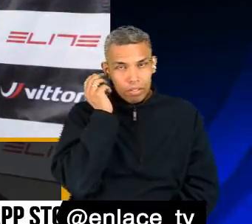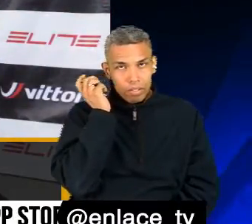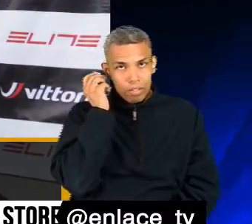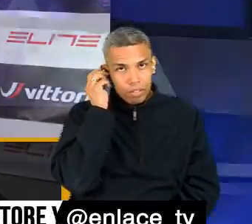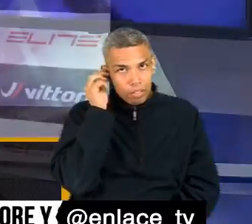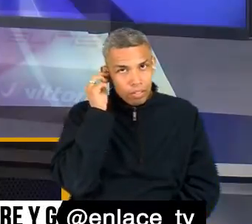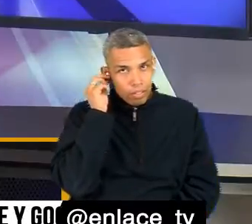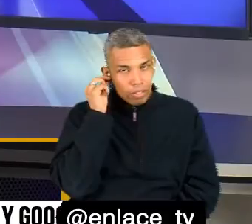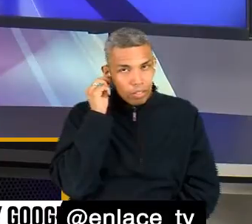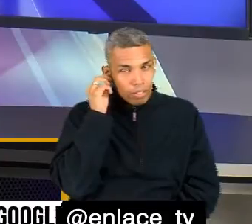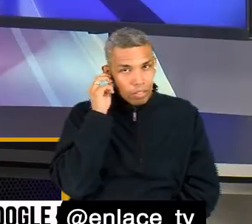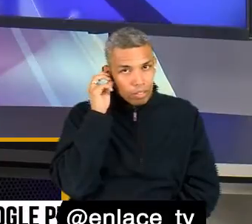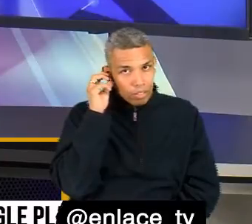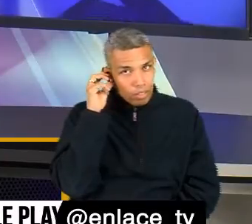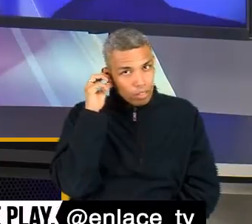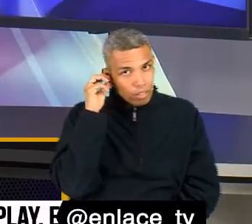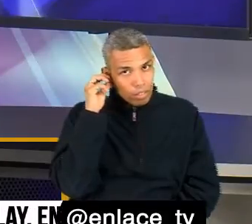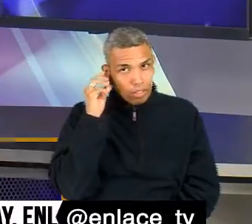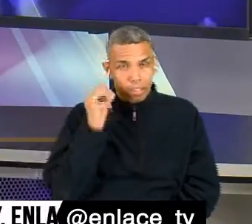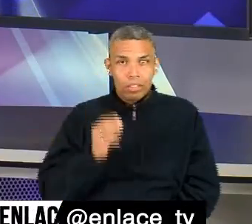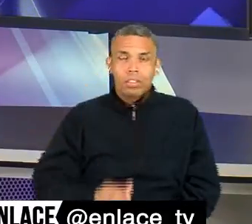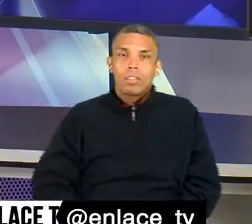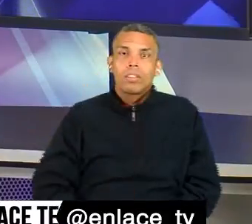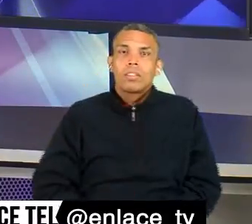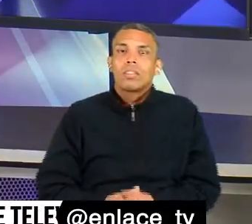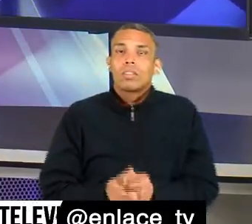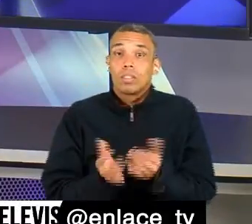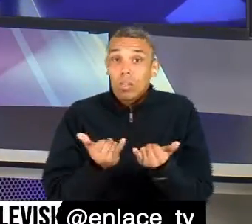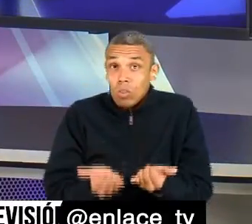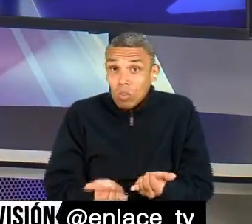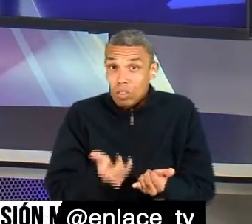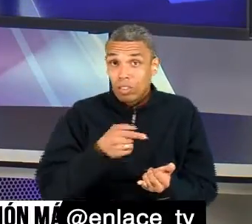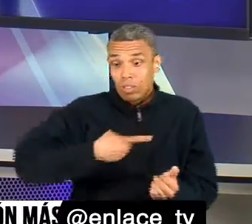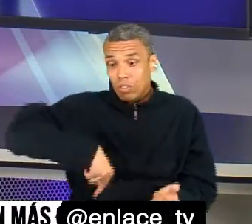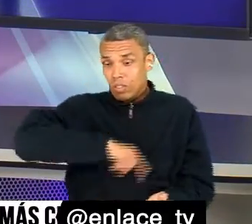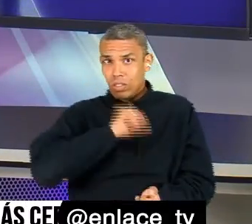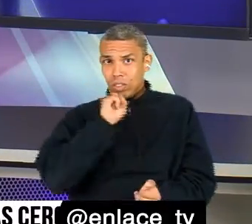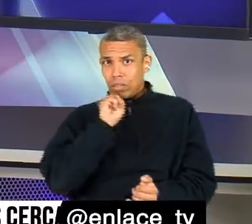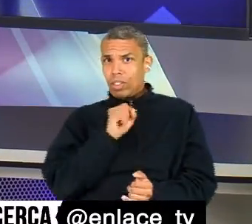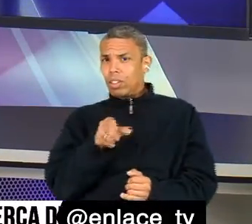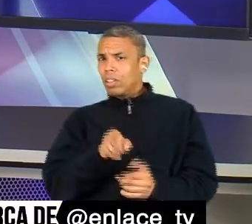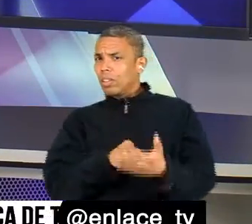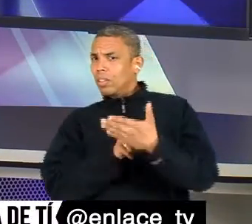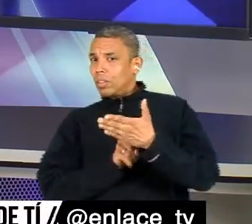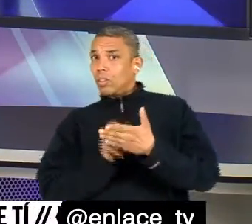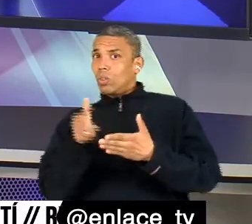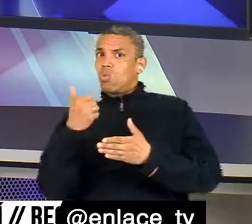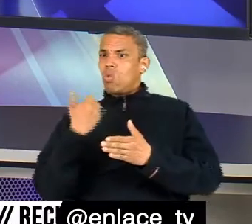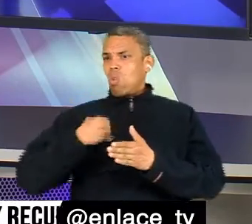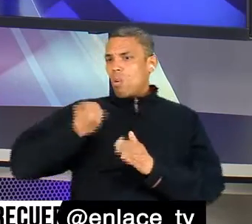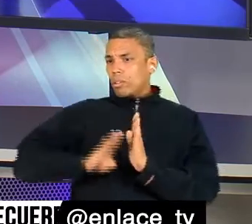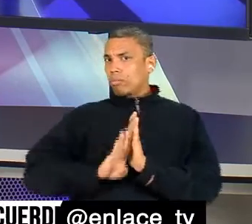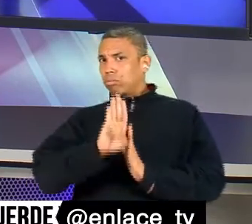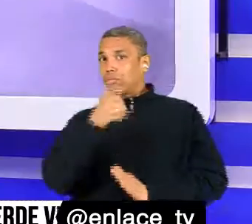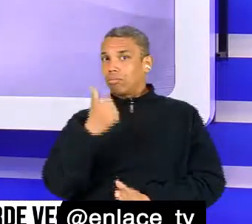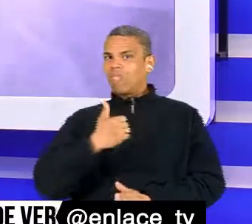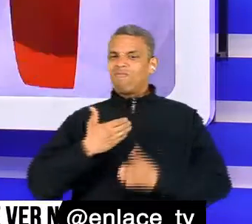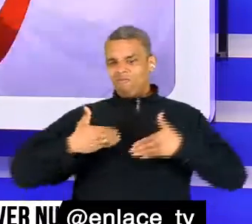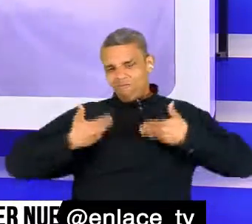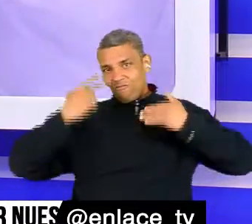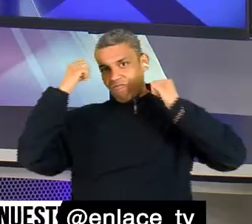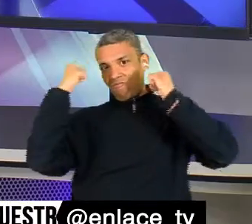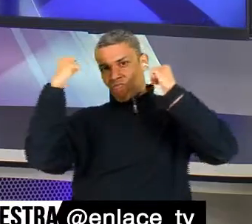Mundial. Por supuesto, los barranqueños estamos agradecidos y orgullosos de jóvenes como usted que siguen dejando en alto a nuestra ciudad. Bienvenido siempre. En